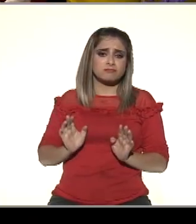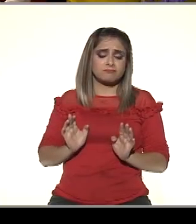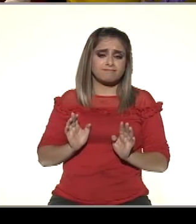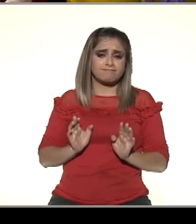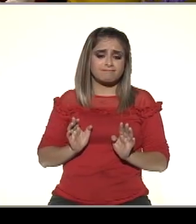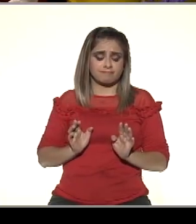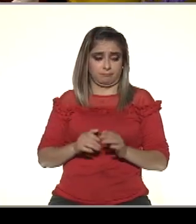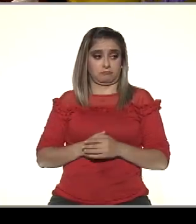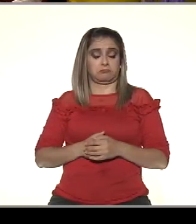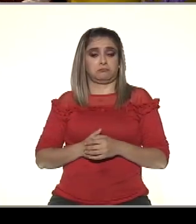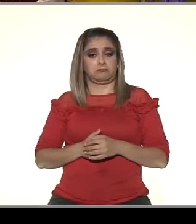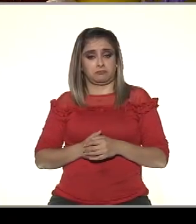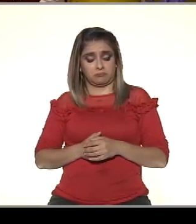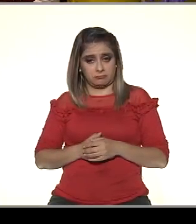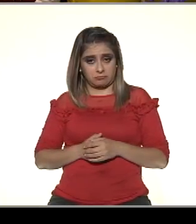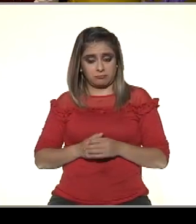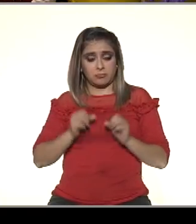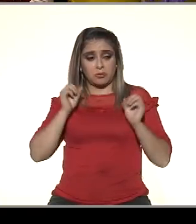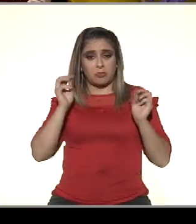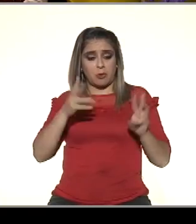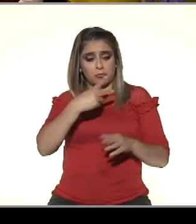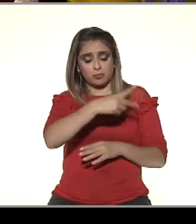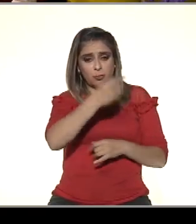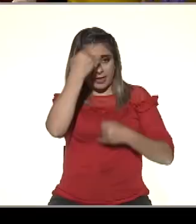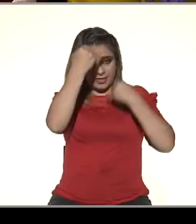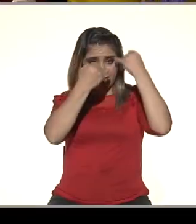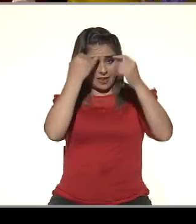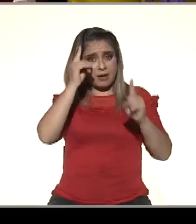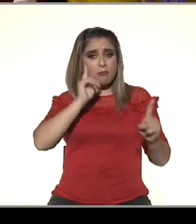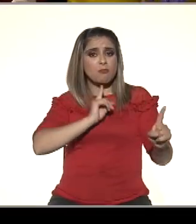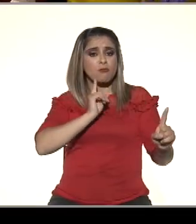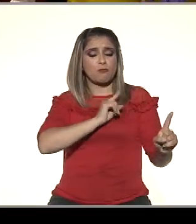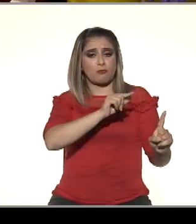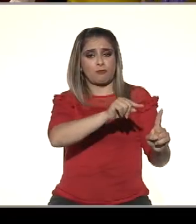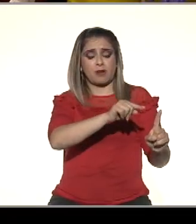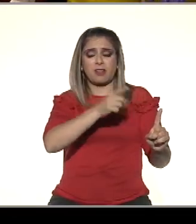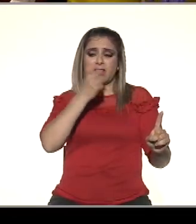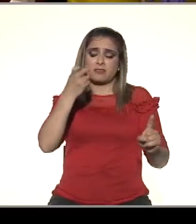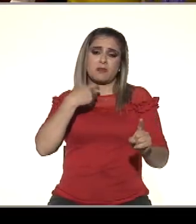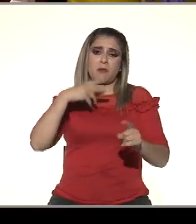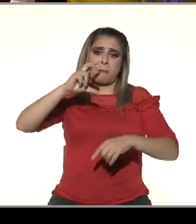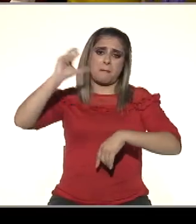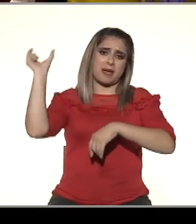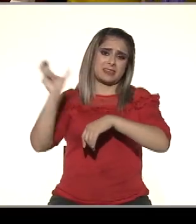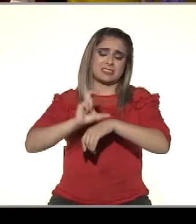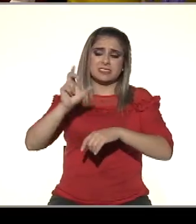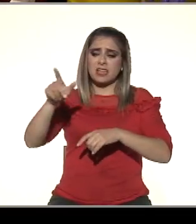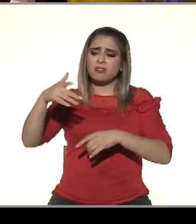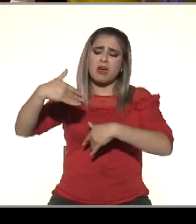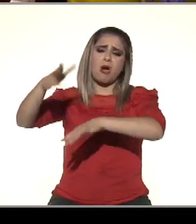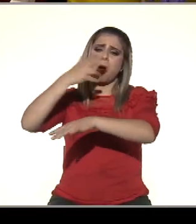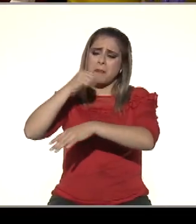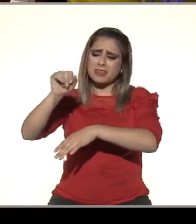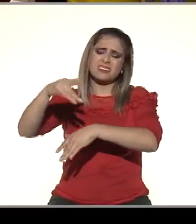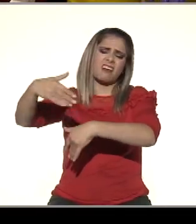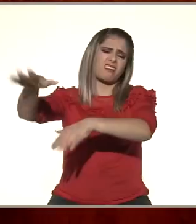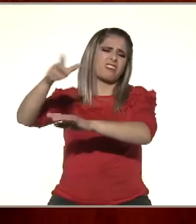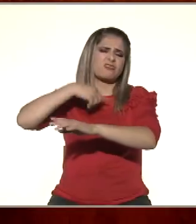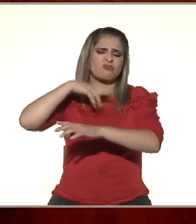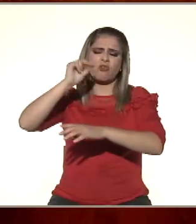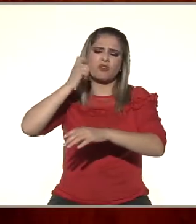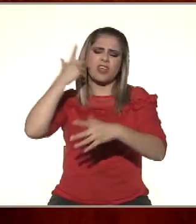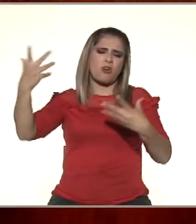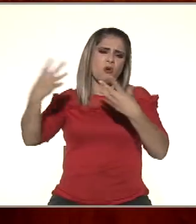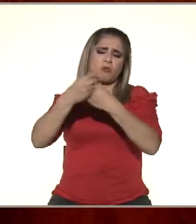decía, wow, ¿sí? Es una idea que tiene que ver con todo este patriarcado, con esta idea machista, etcétera, y sin embargo ocurre